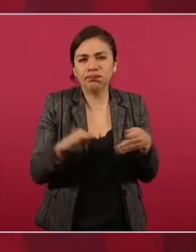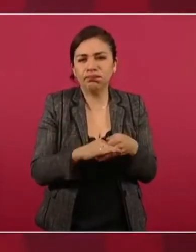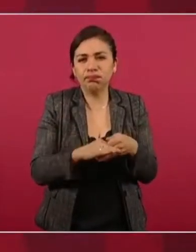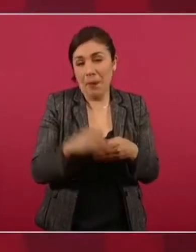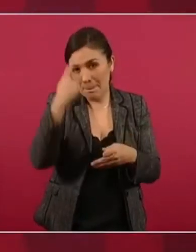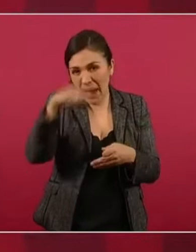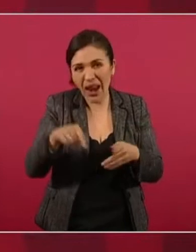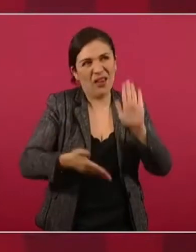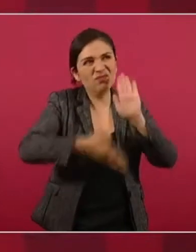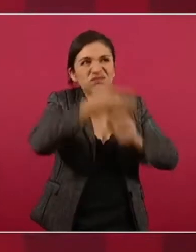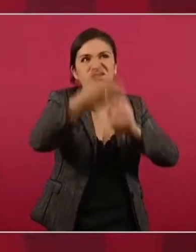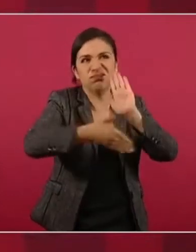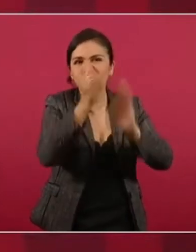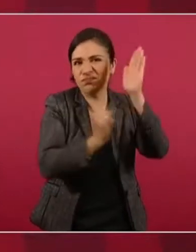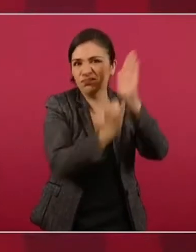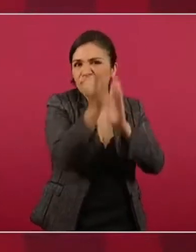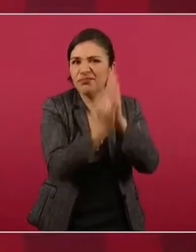de construcción,